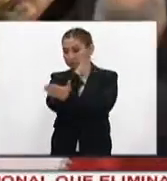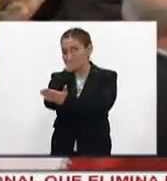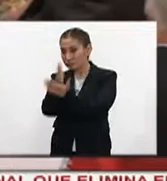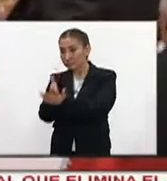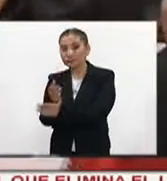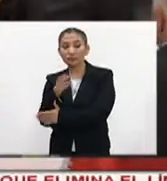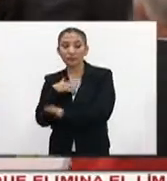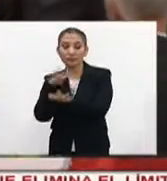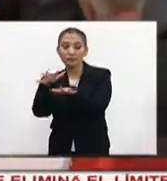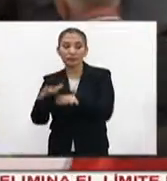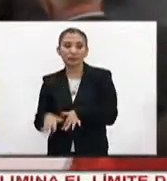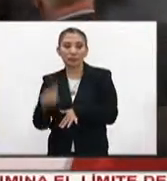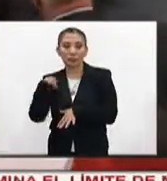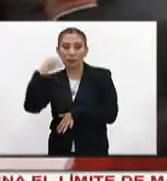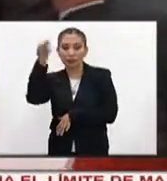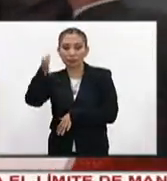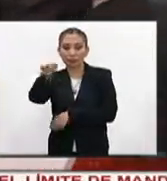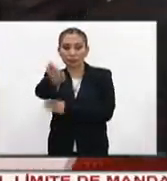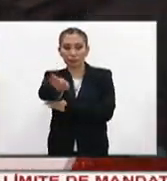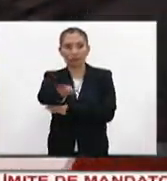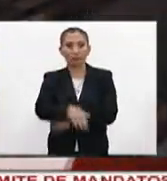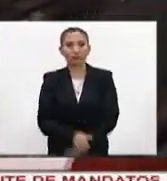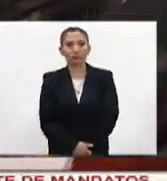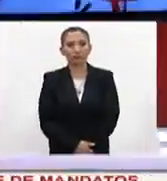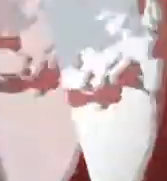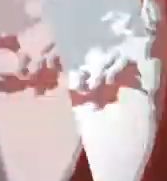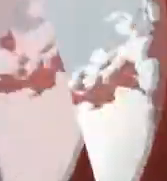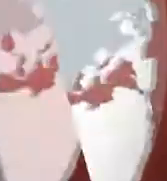del Parlamento para realizar su juramento.